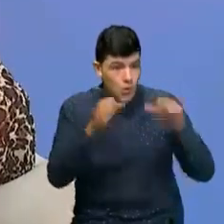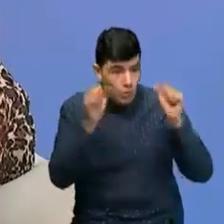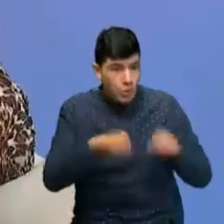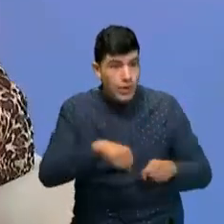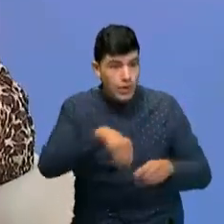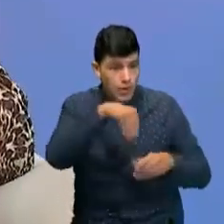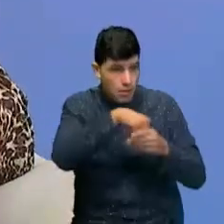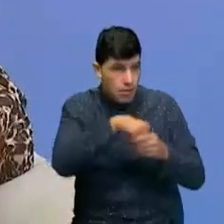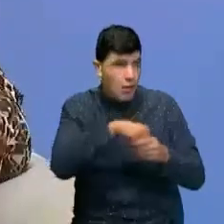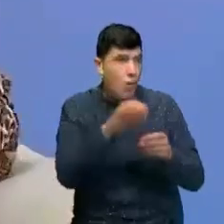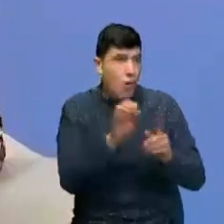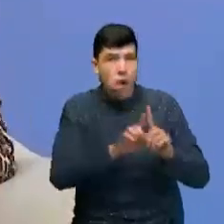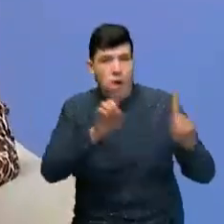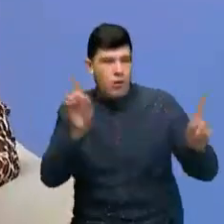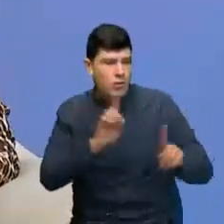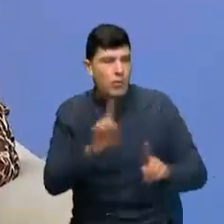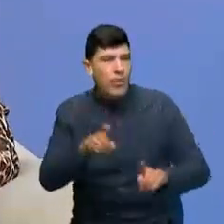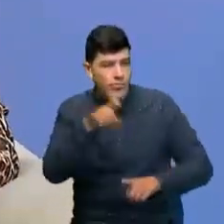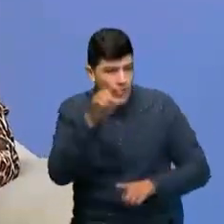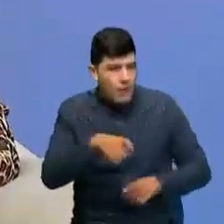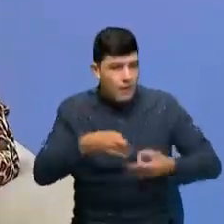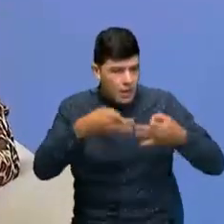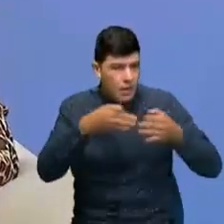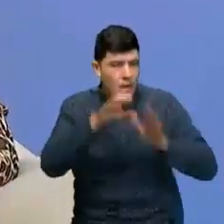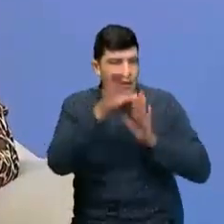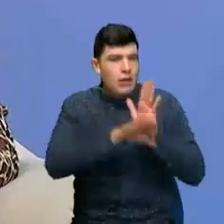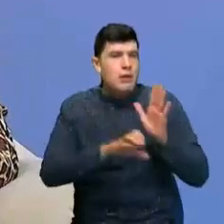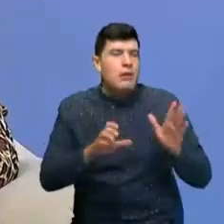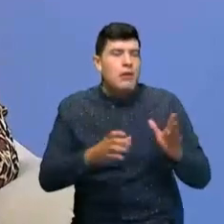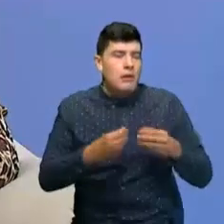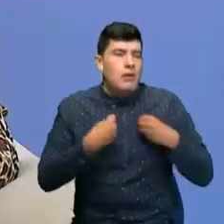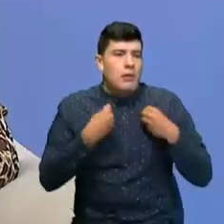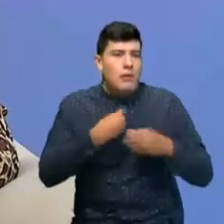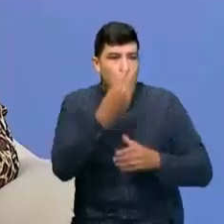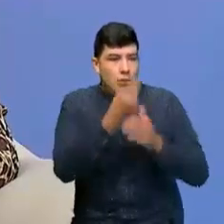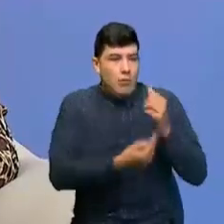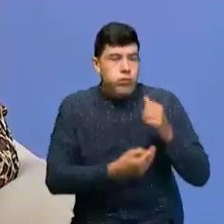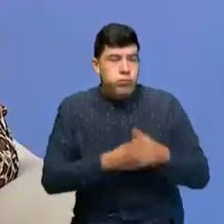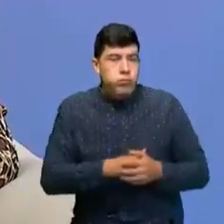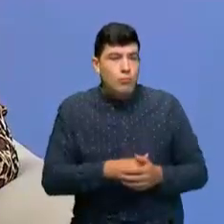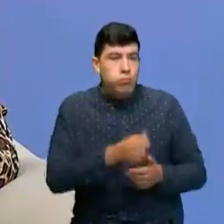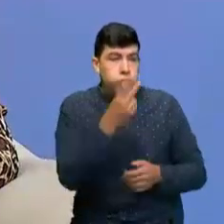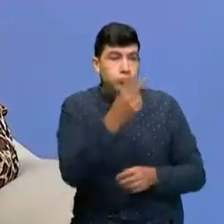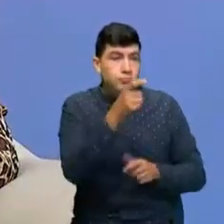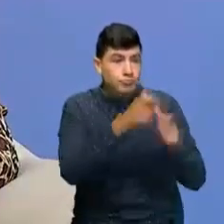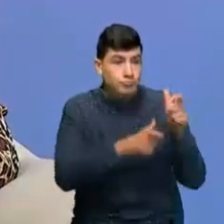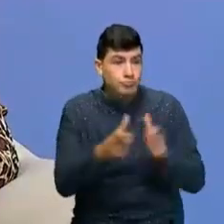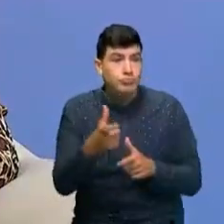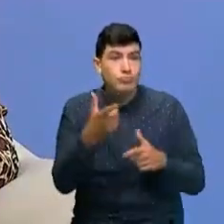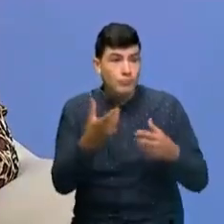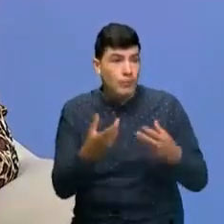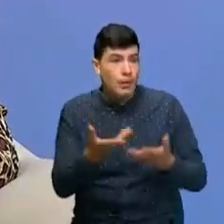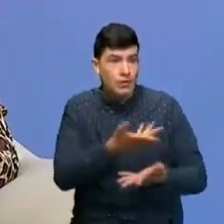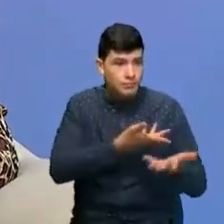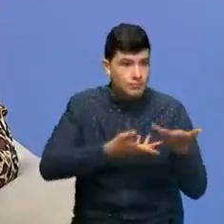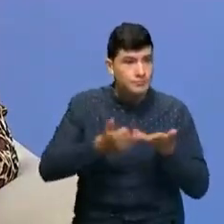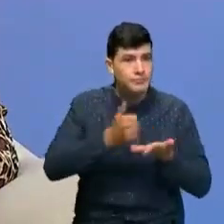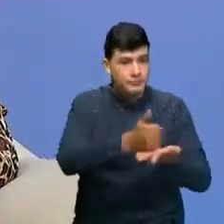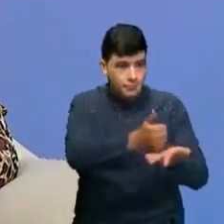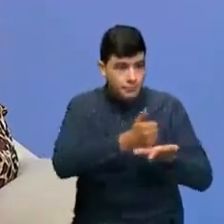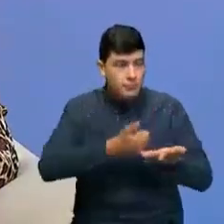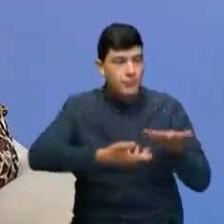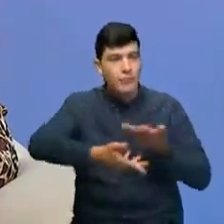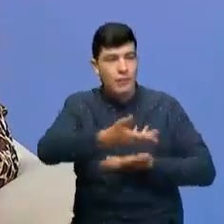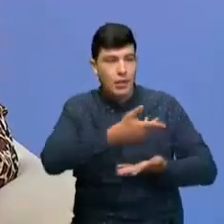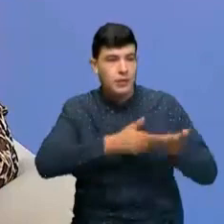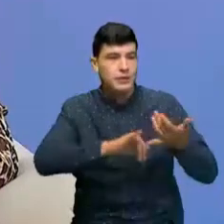pero separado, ¿no? Sí. Que acredite de estar viviendo juntos y que los dos están en esa convivencia ayudándose mutuamente y